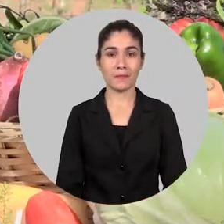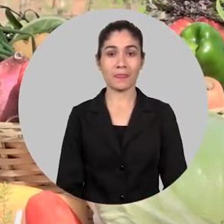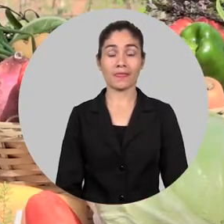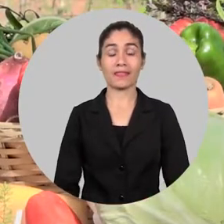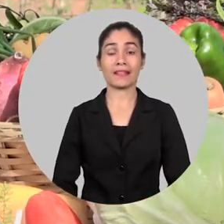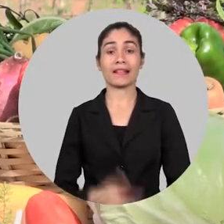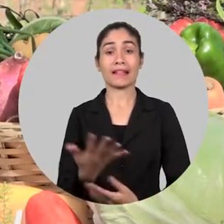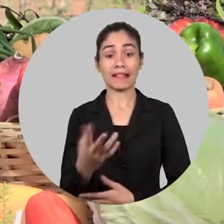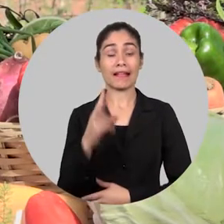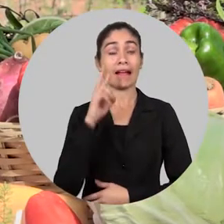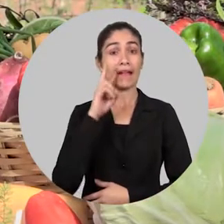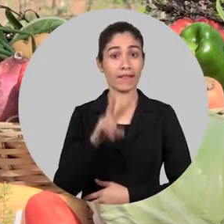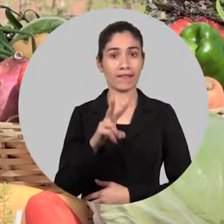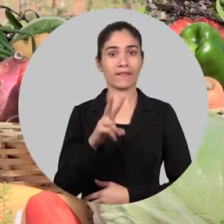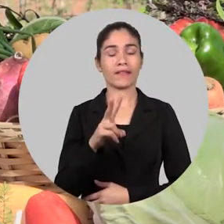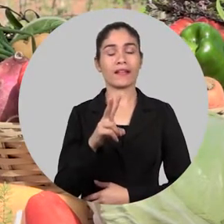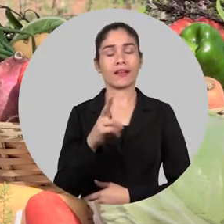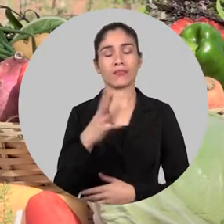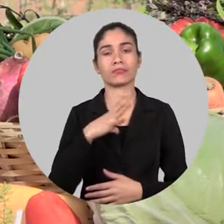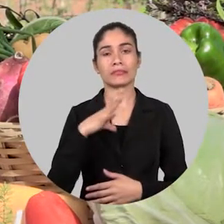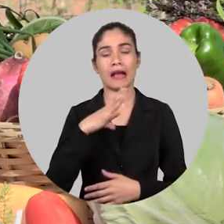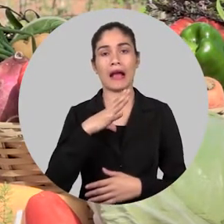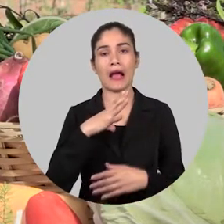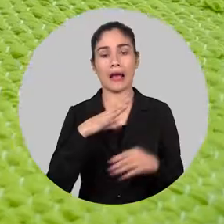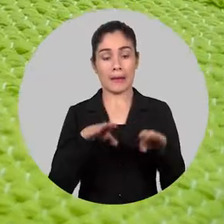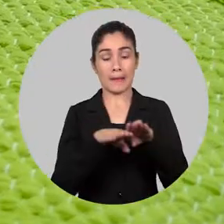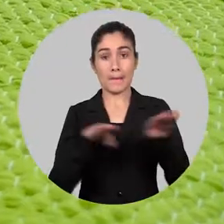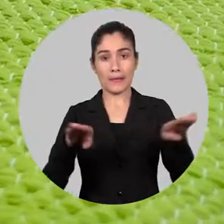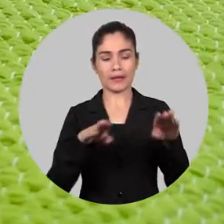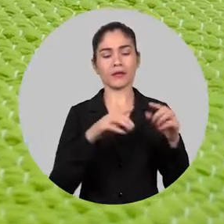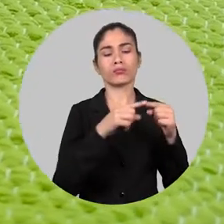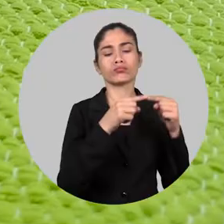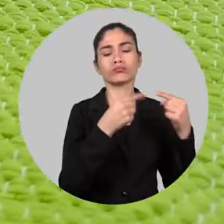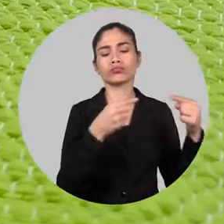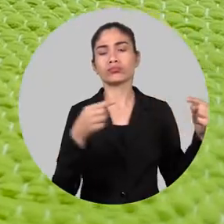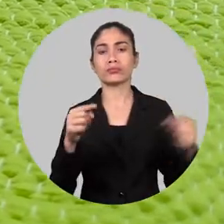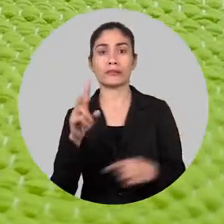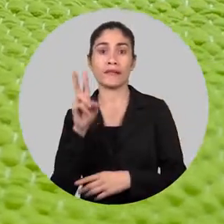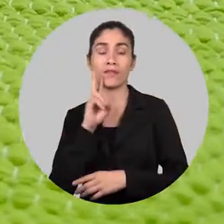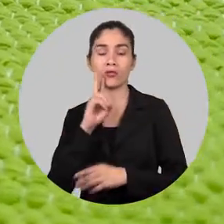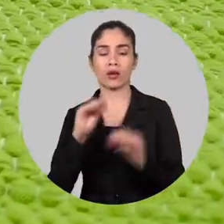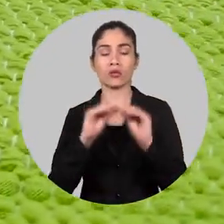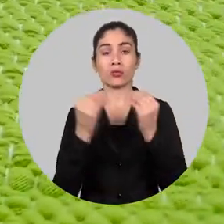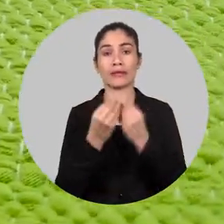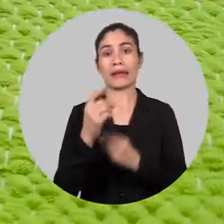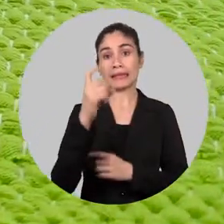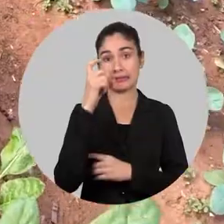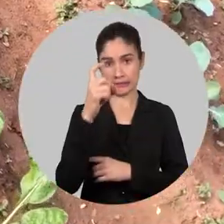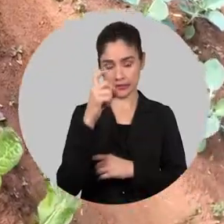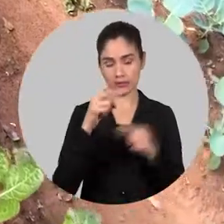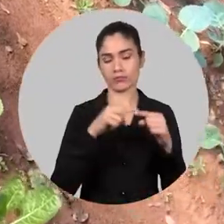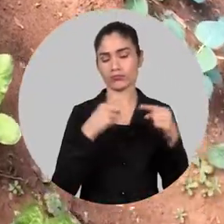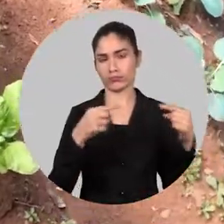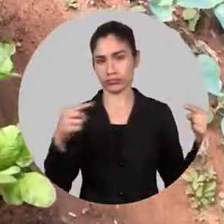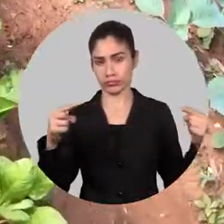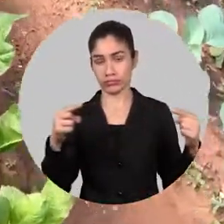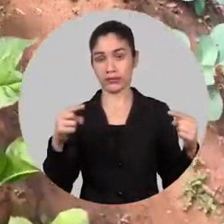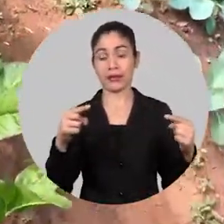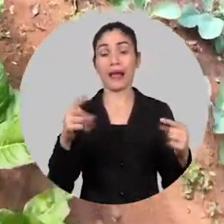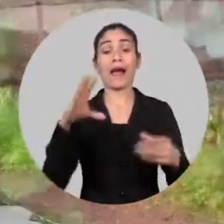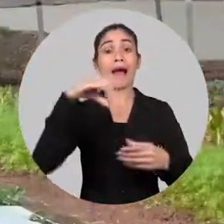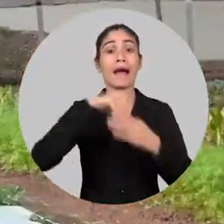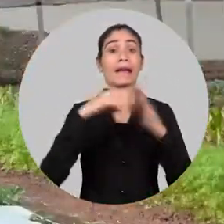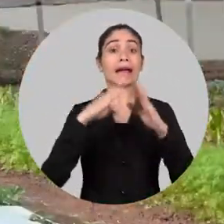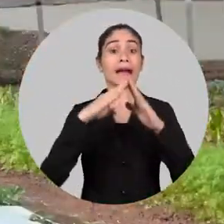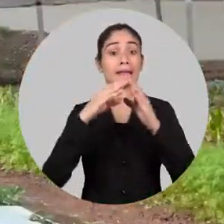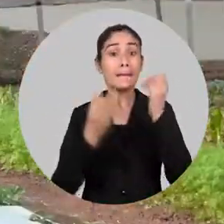Con ayer es disponible con de mesa de 7 especies de hortaliza para iniciar una huerta